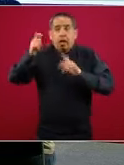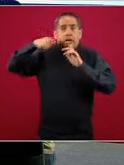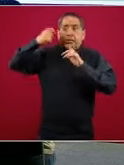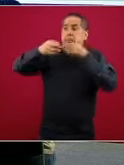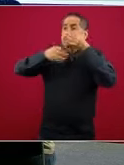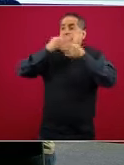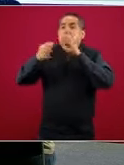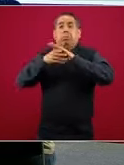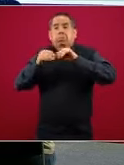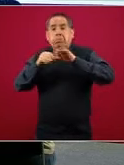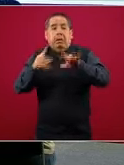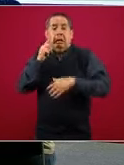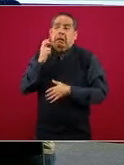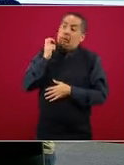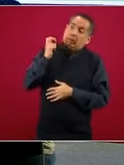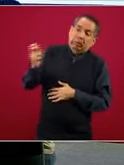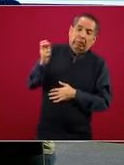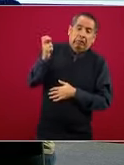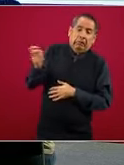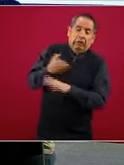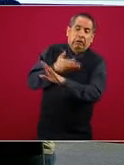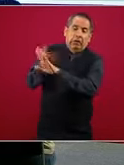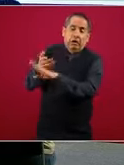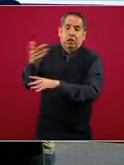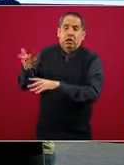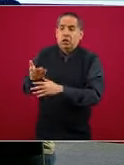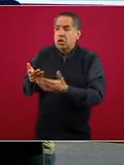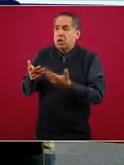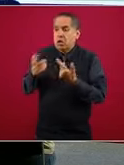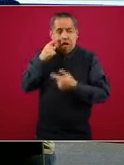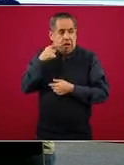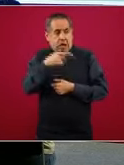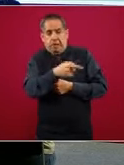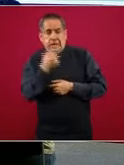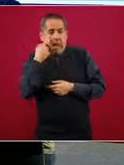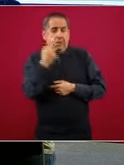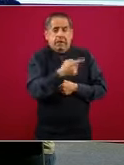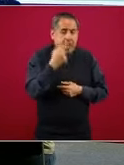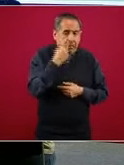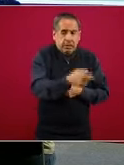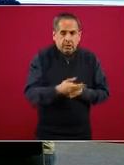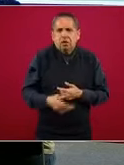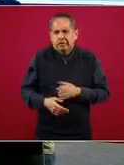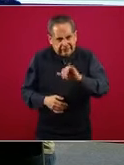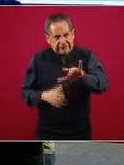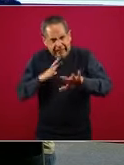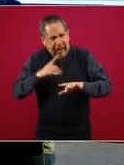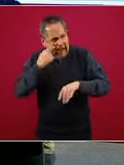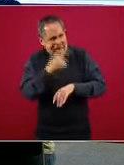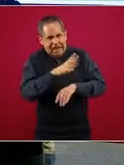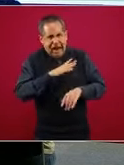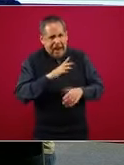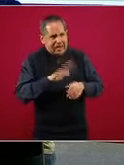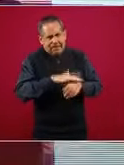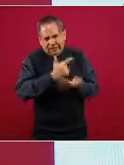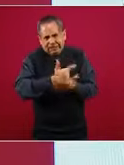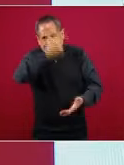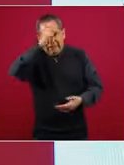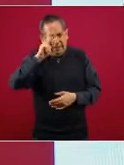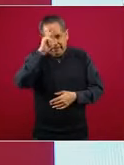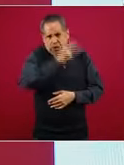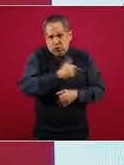reportajes y notas que dicen, no, que no hay escenas dramáticas. Por supuesto que las hay y por supuesto que